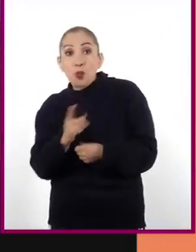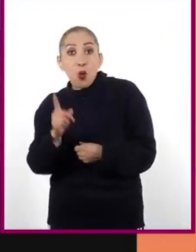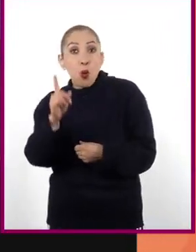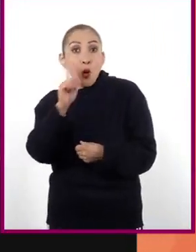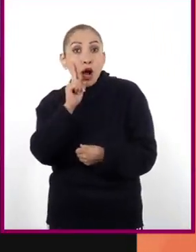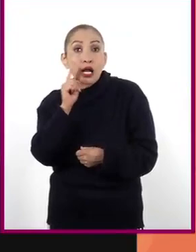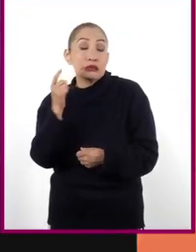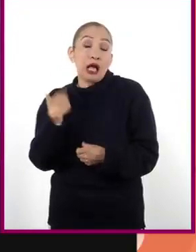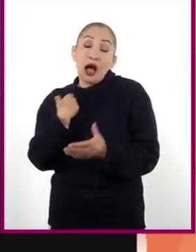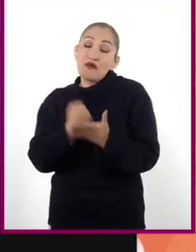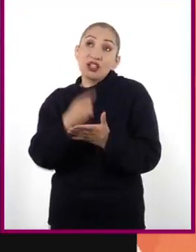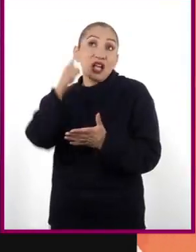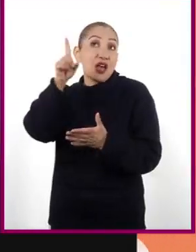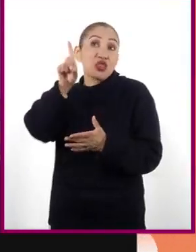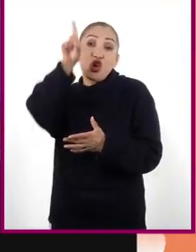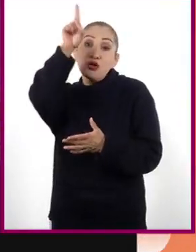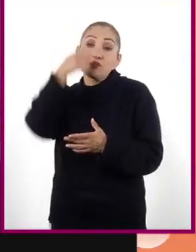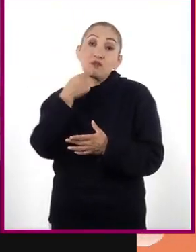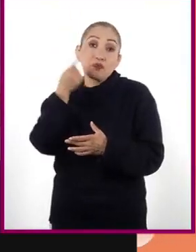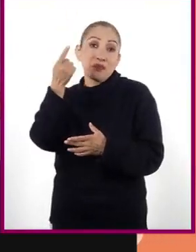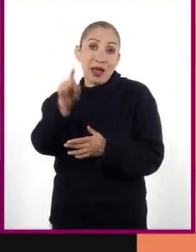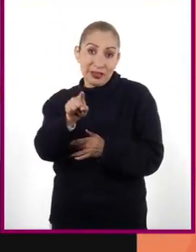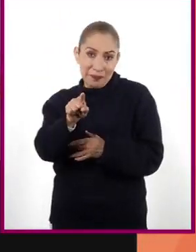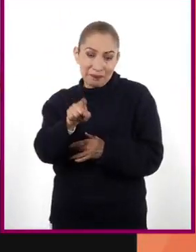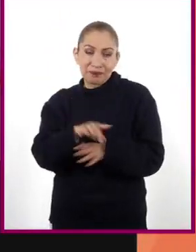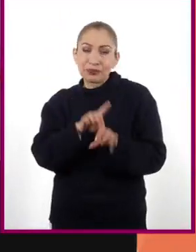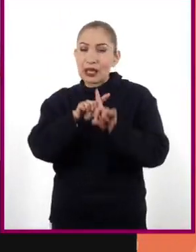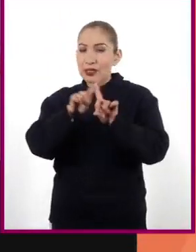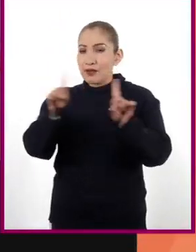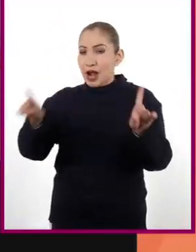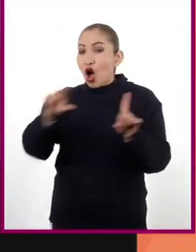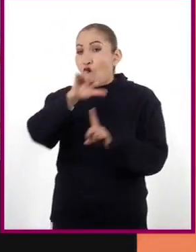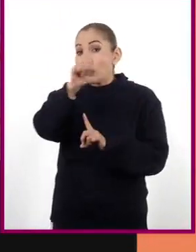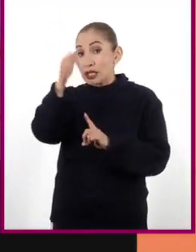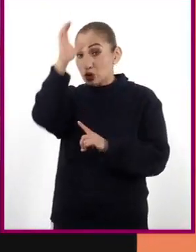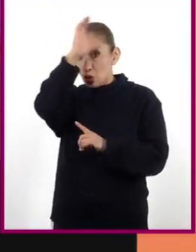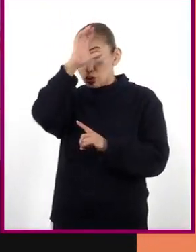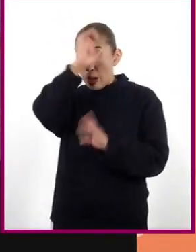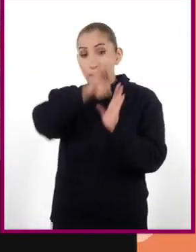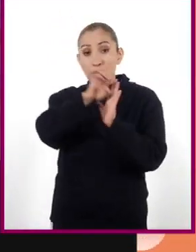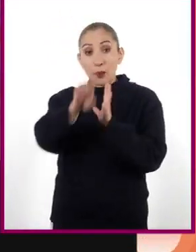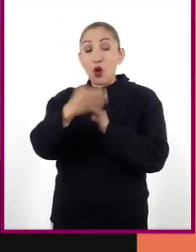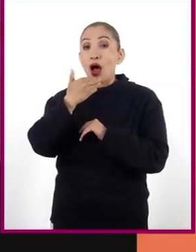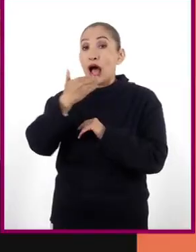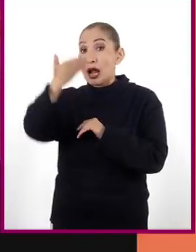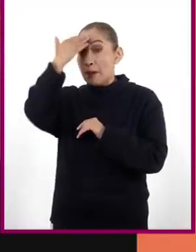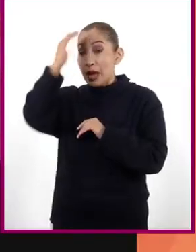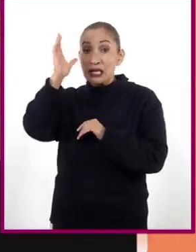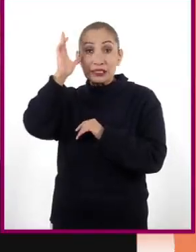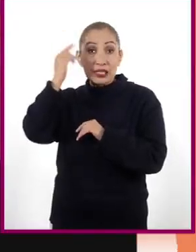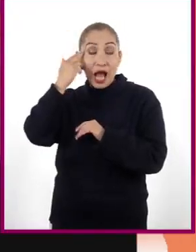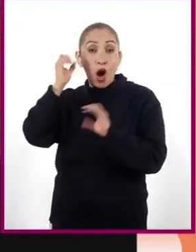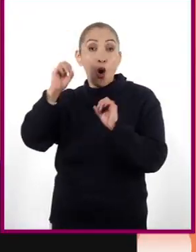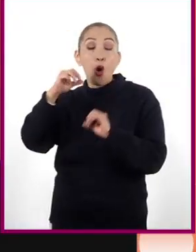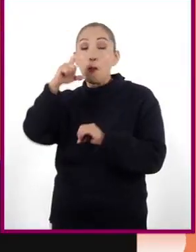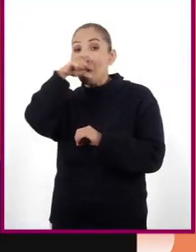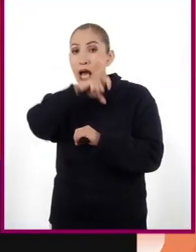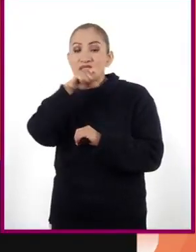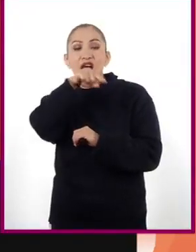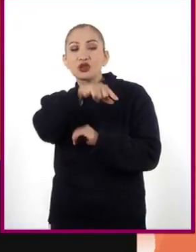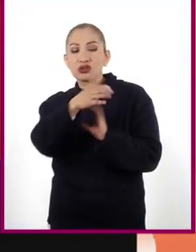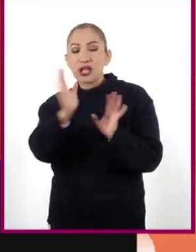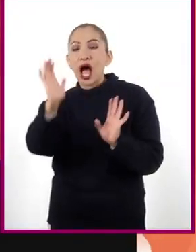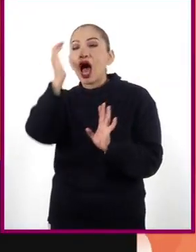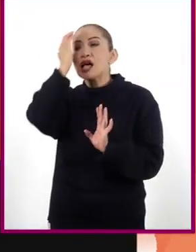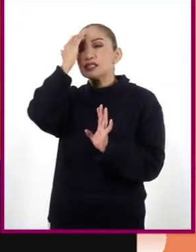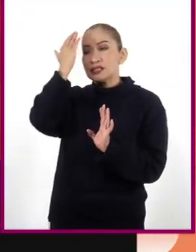mujeres, dependía de la voluntad divina. A diferencia de otras culturas como la árabe, la china o la maya, que ya